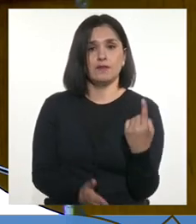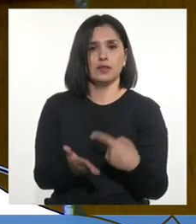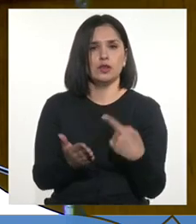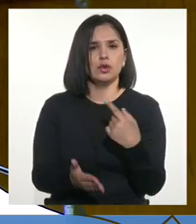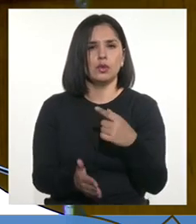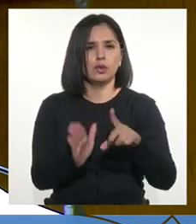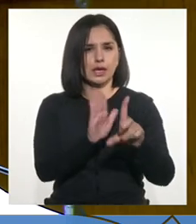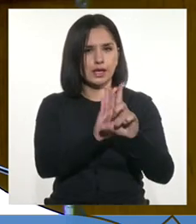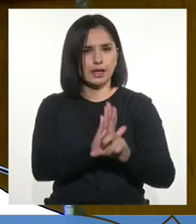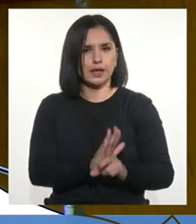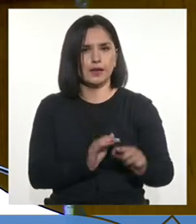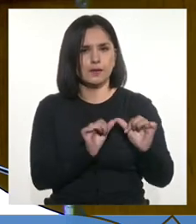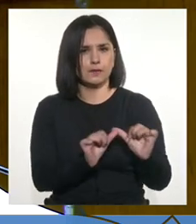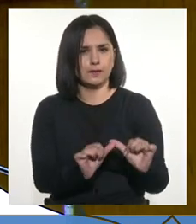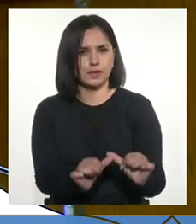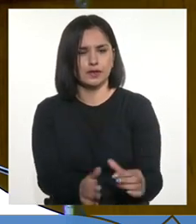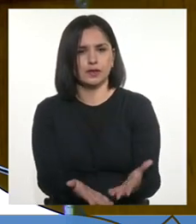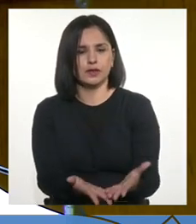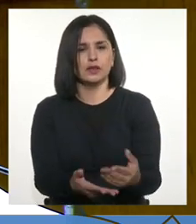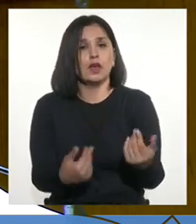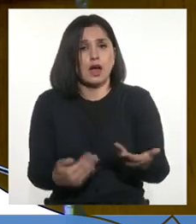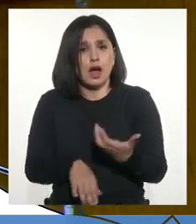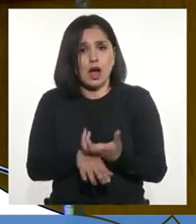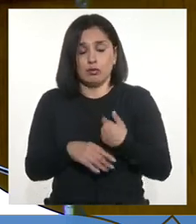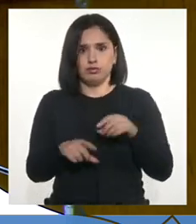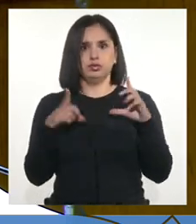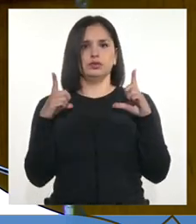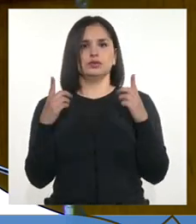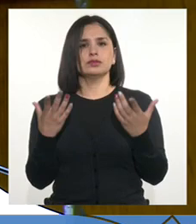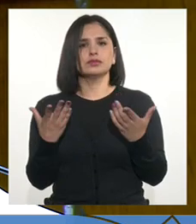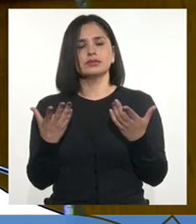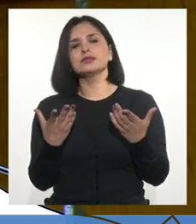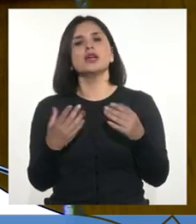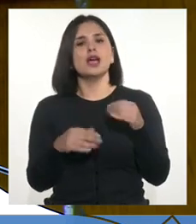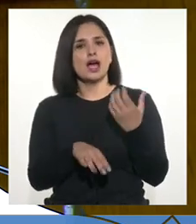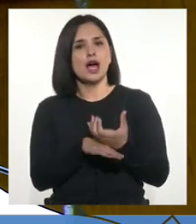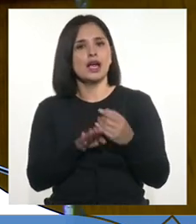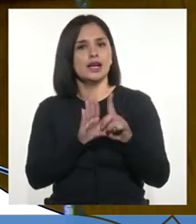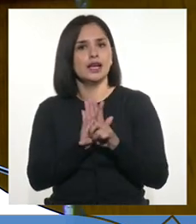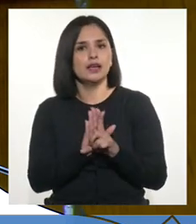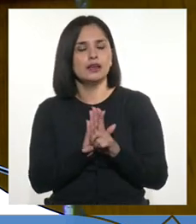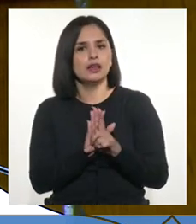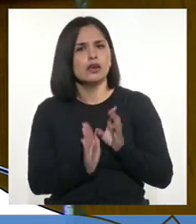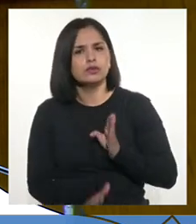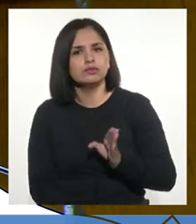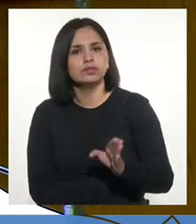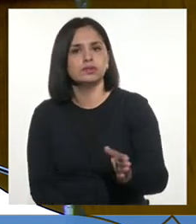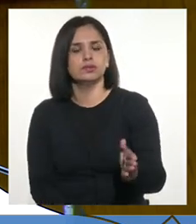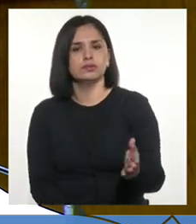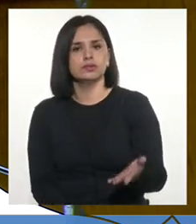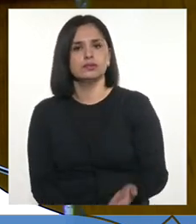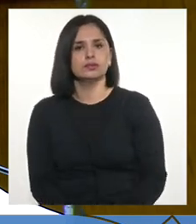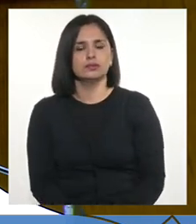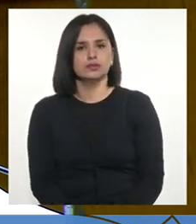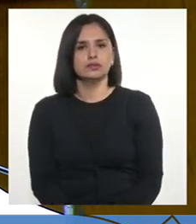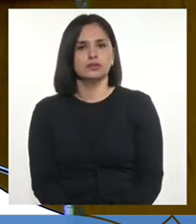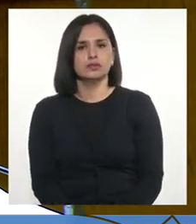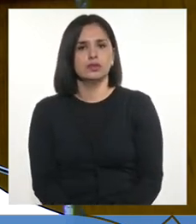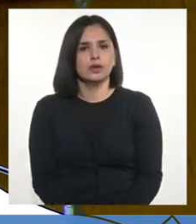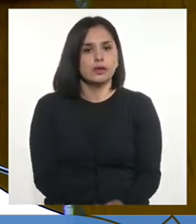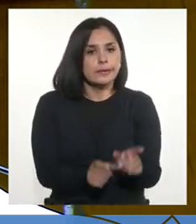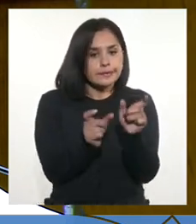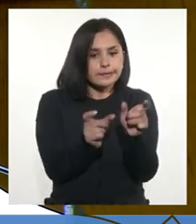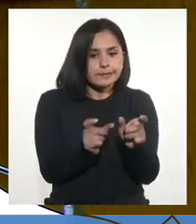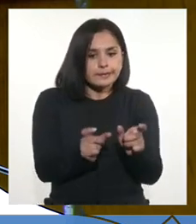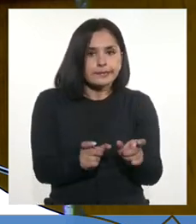leyes ya vigentes no encontramos con esta sorpresa que tenemos leyes todavía que regulan